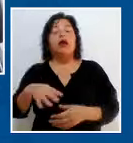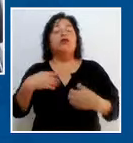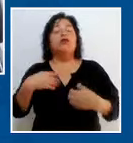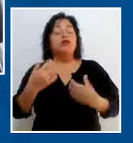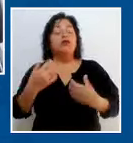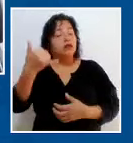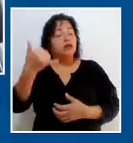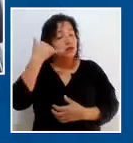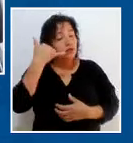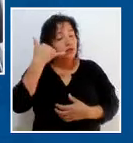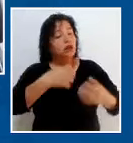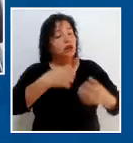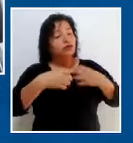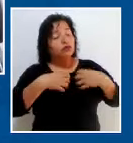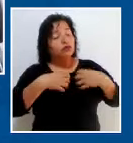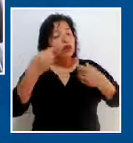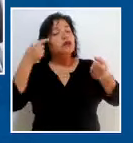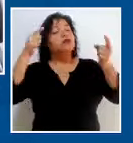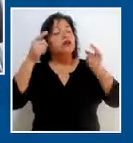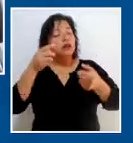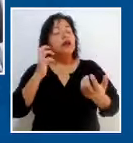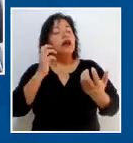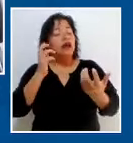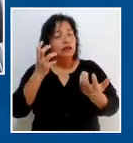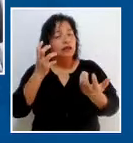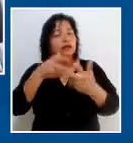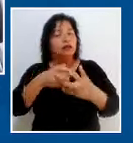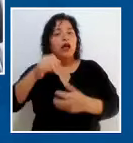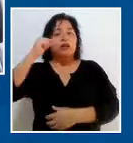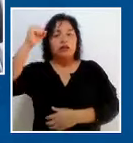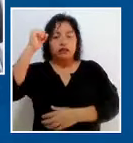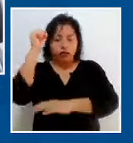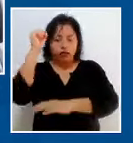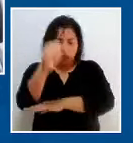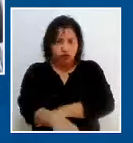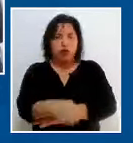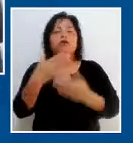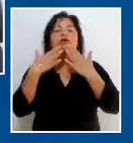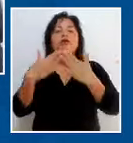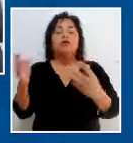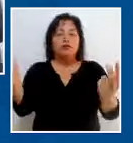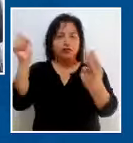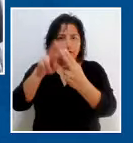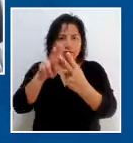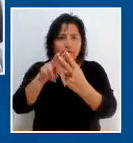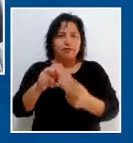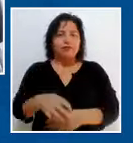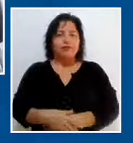vulneración de cualquier derecho. Muchas gracias y hasta pronto. Gracias. Gracias.